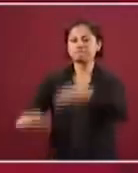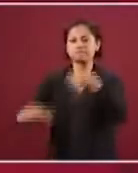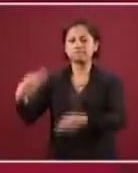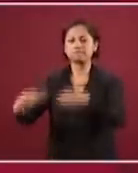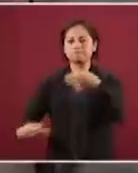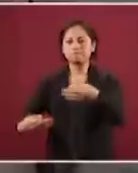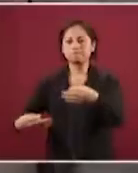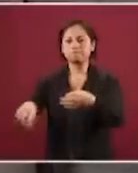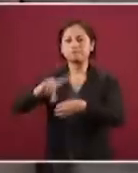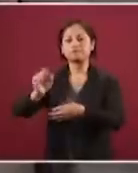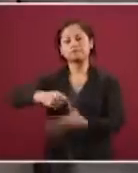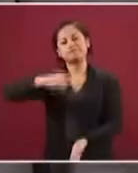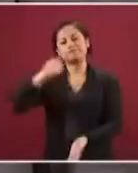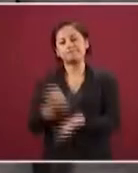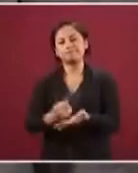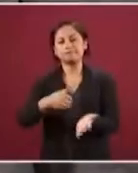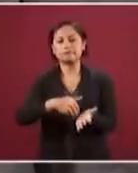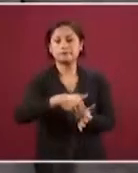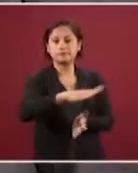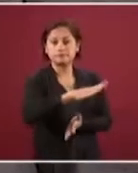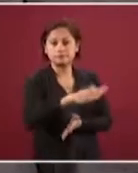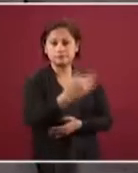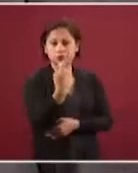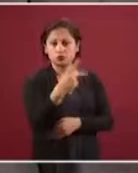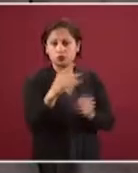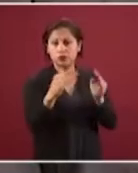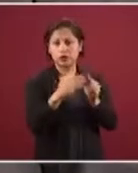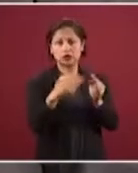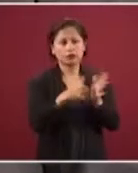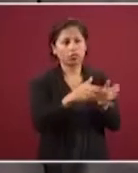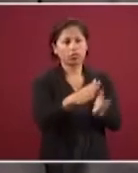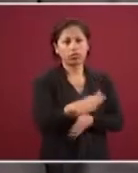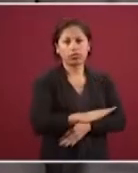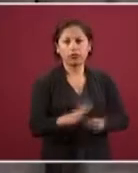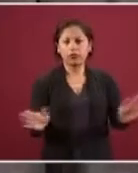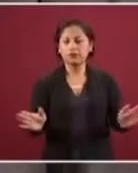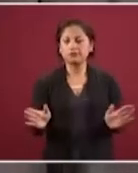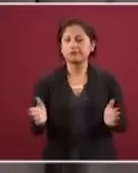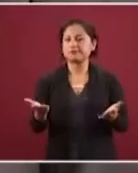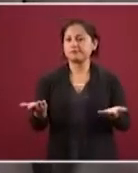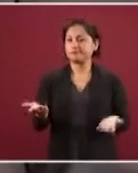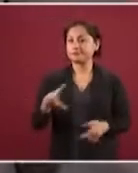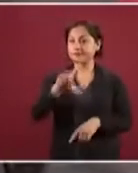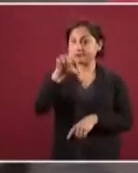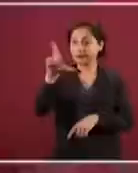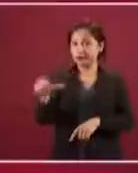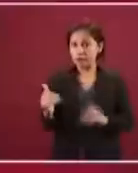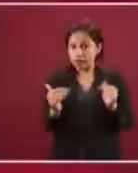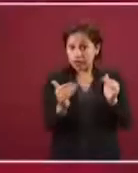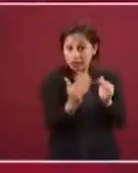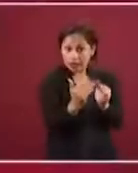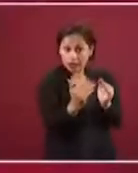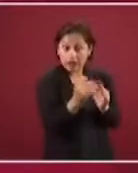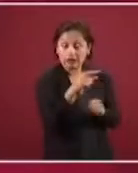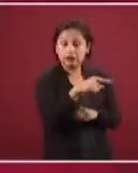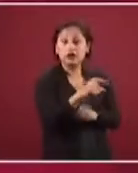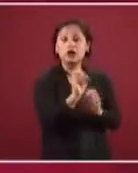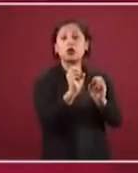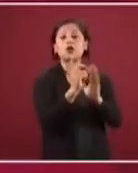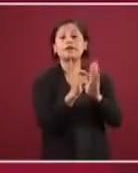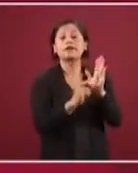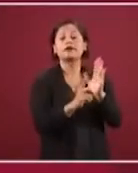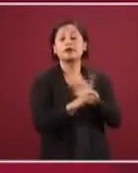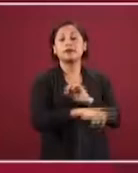se despojaba de sus casas luego esas viviendas esos departamentos eran